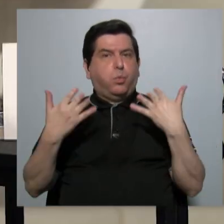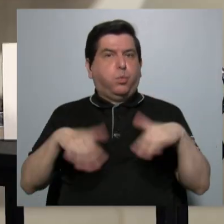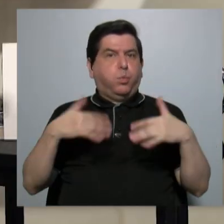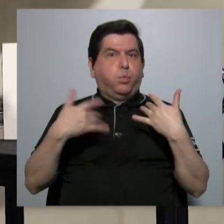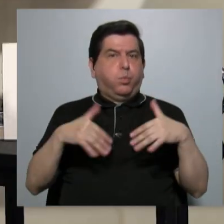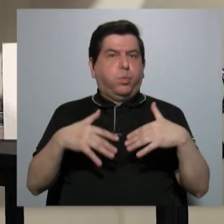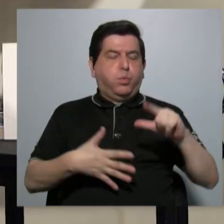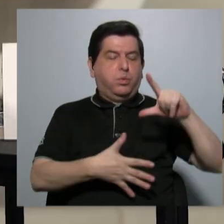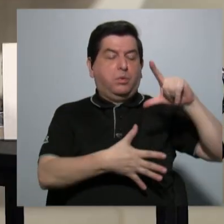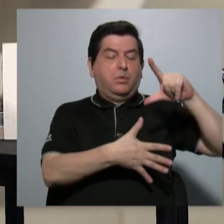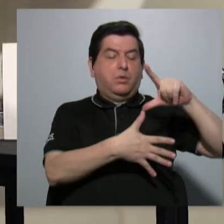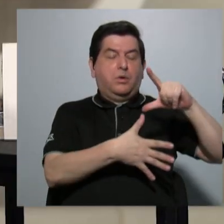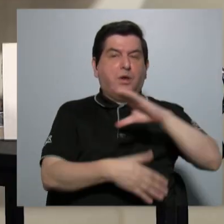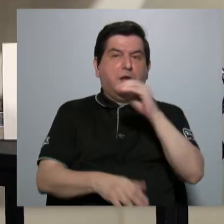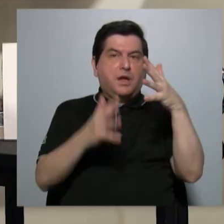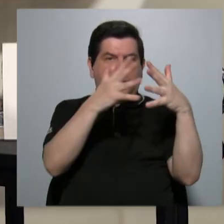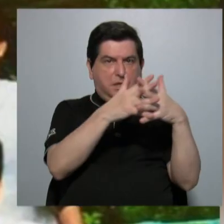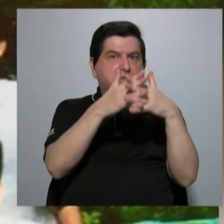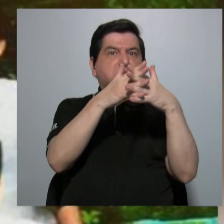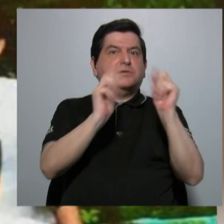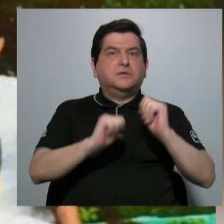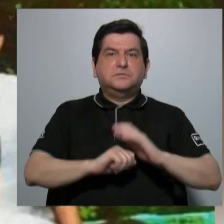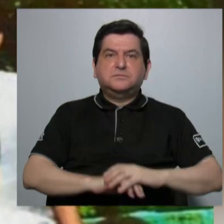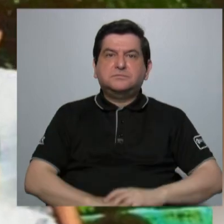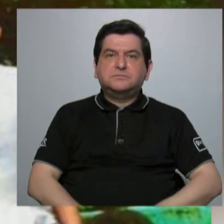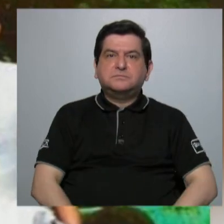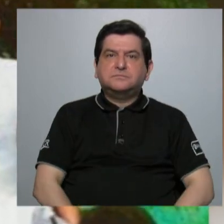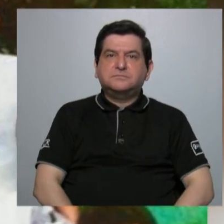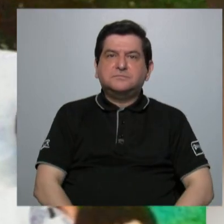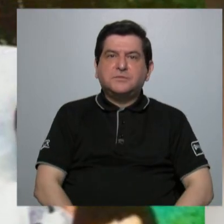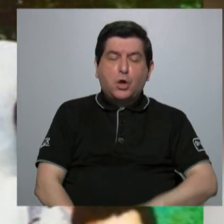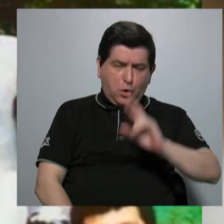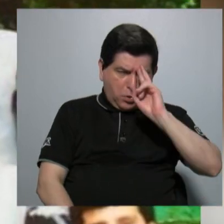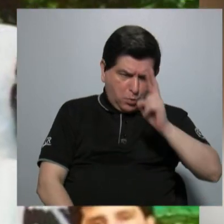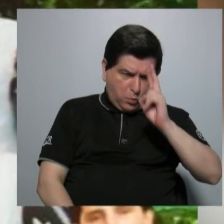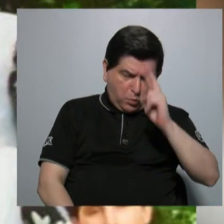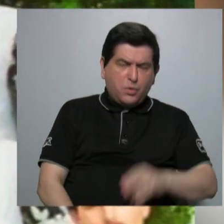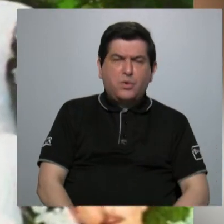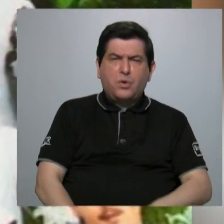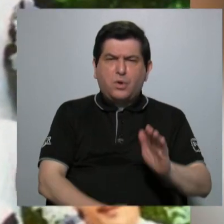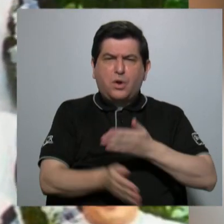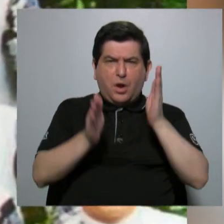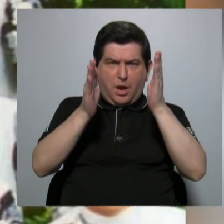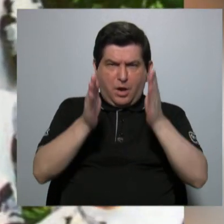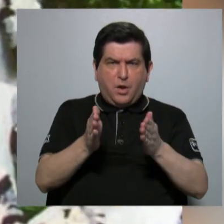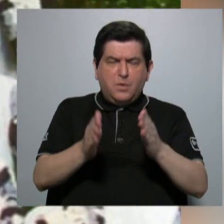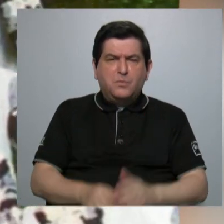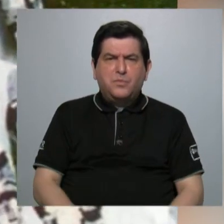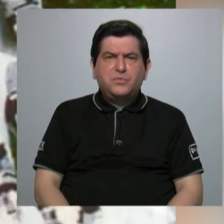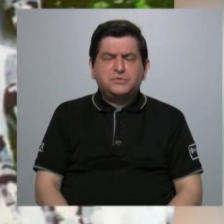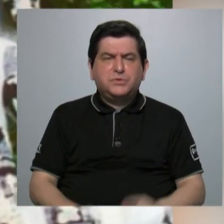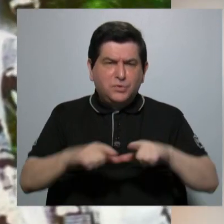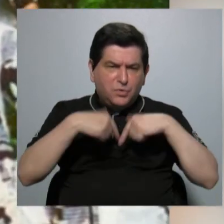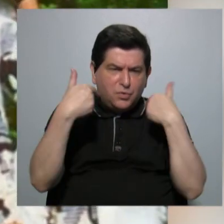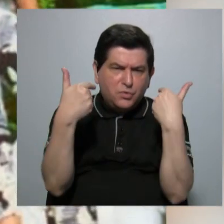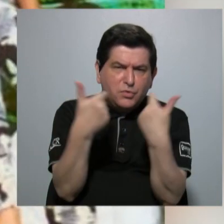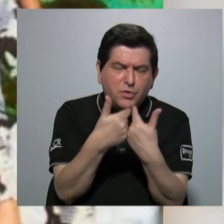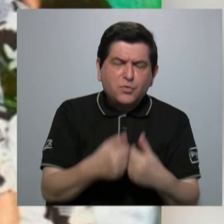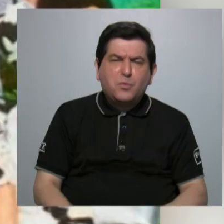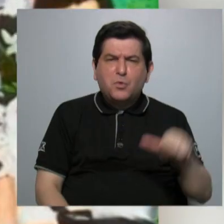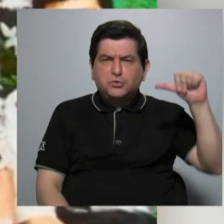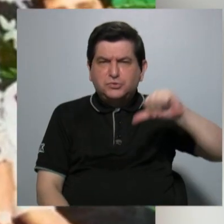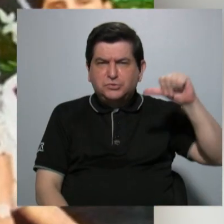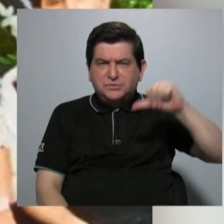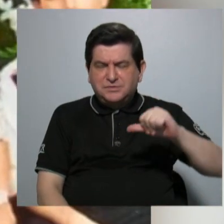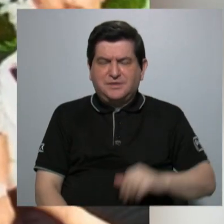enorme en Latinoamérica y en los Estados Unidos. Y respeto mucho el músico de los grupos de salsa, que